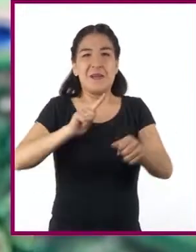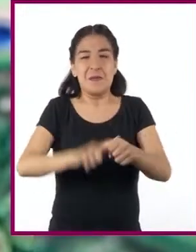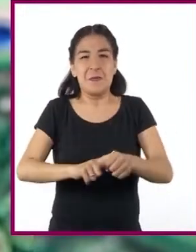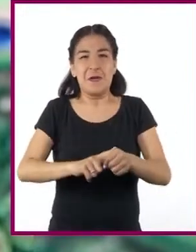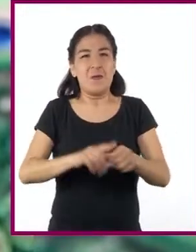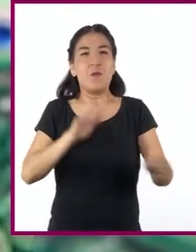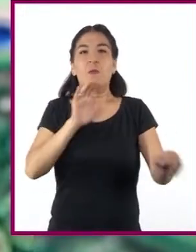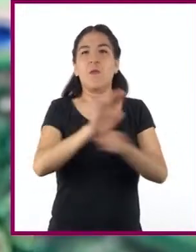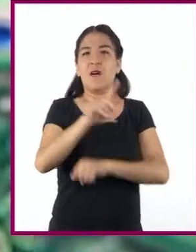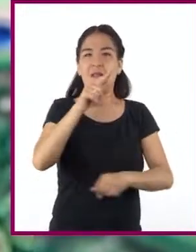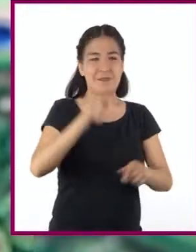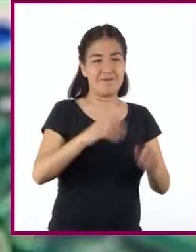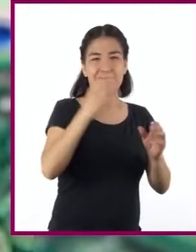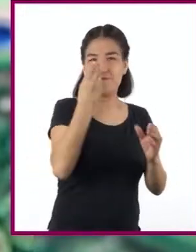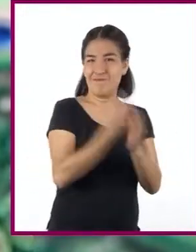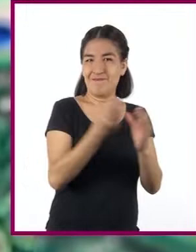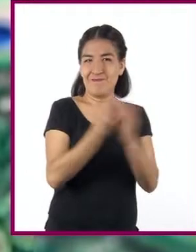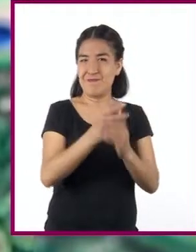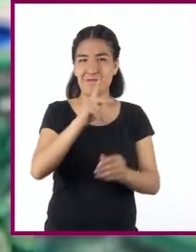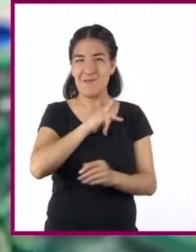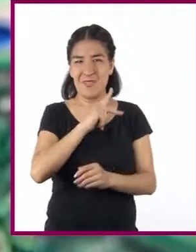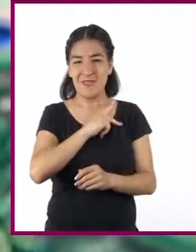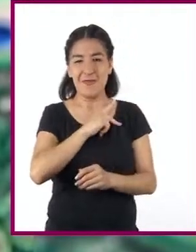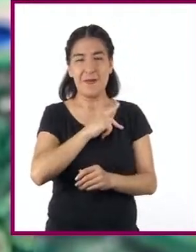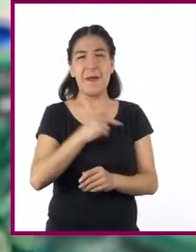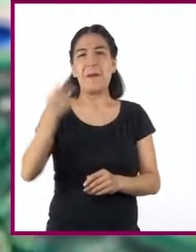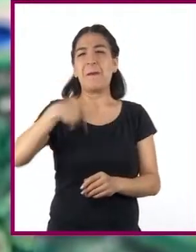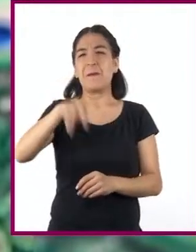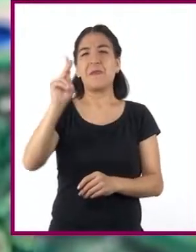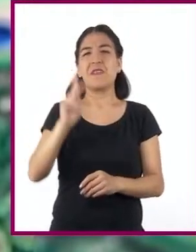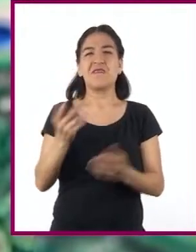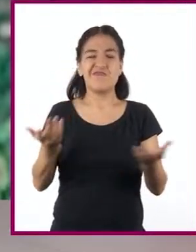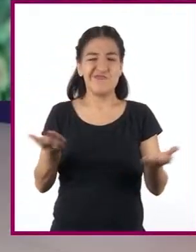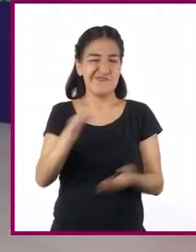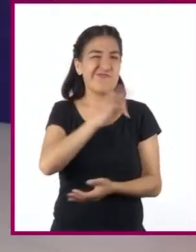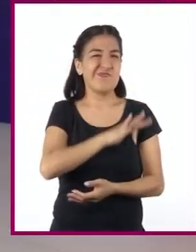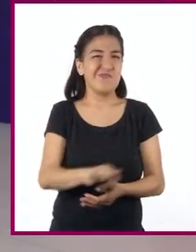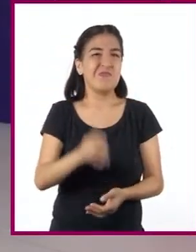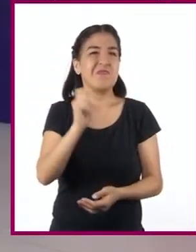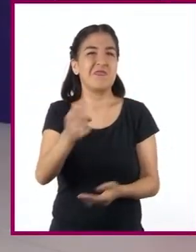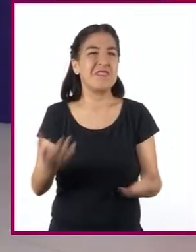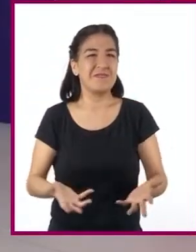que pertenezco, pero ay, ¿qué puedo hacer?